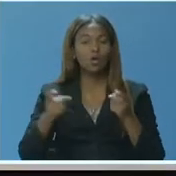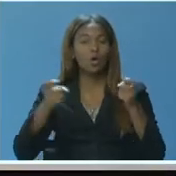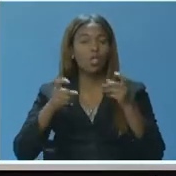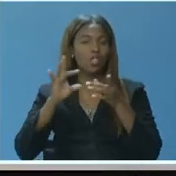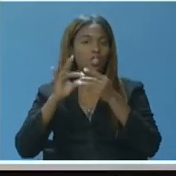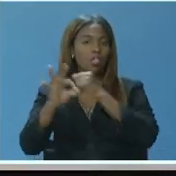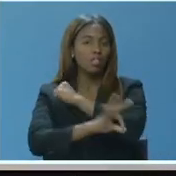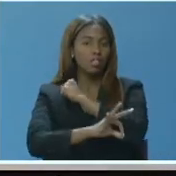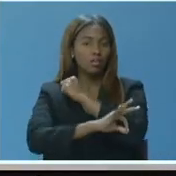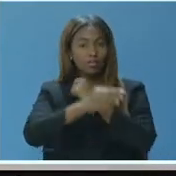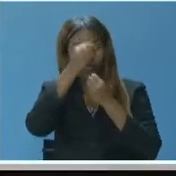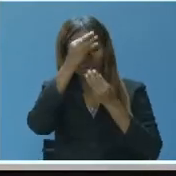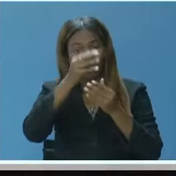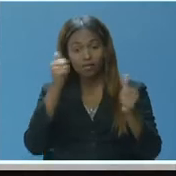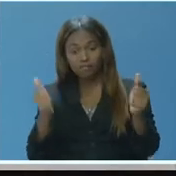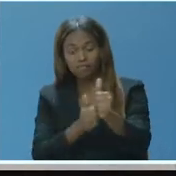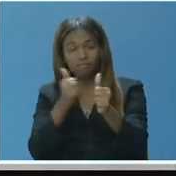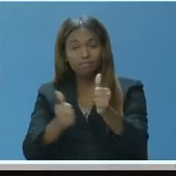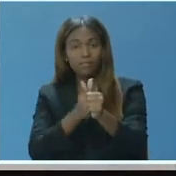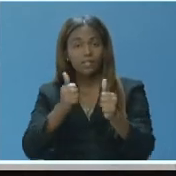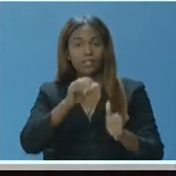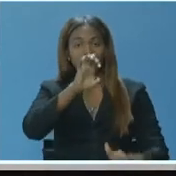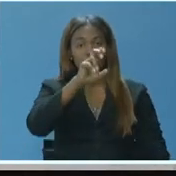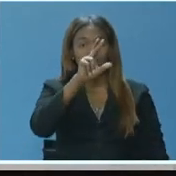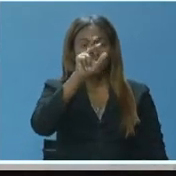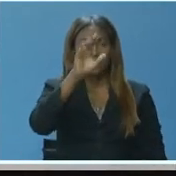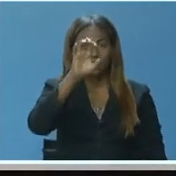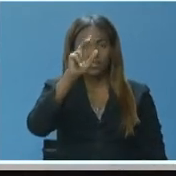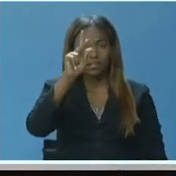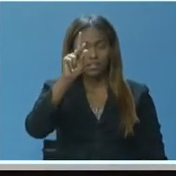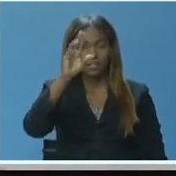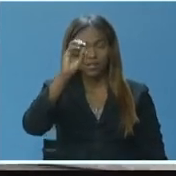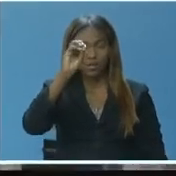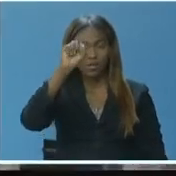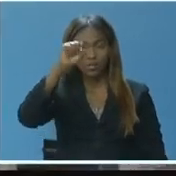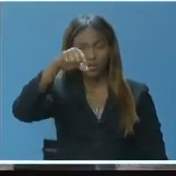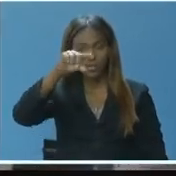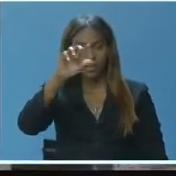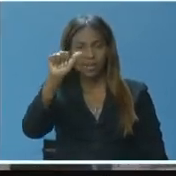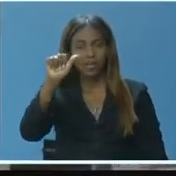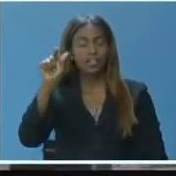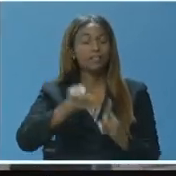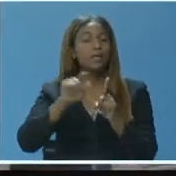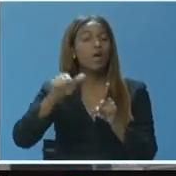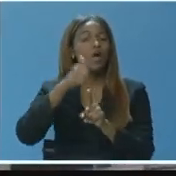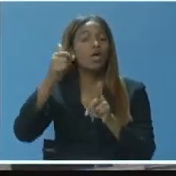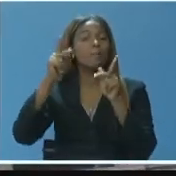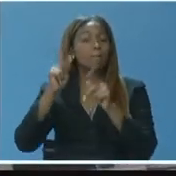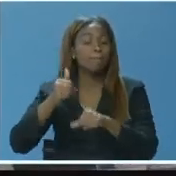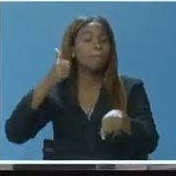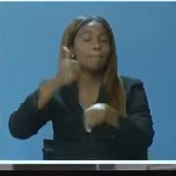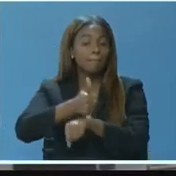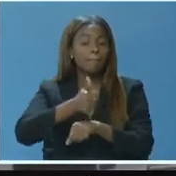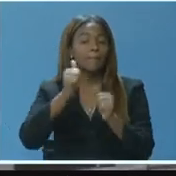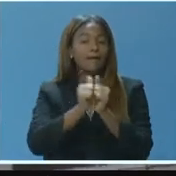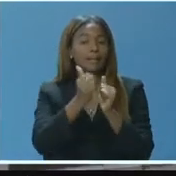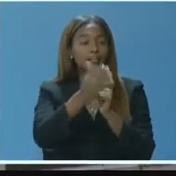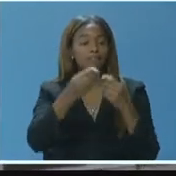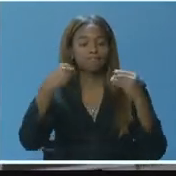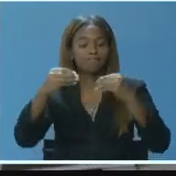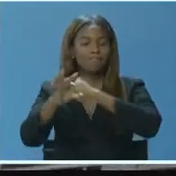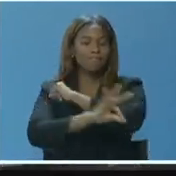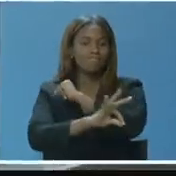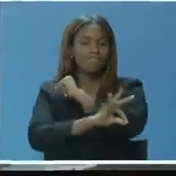Drogas informaron que persiguen a Eric Randiel Mosquea Polanco y otros implicados en la red de narcotráfico y lavado de